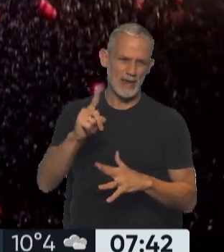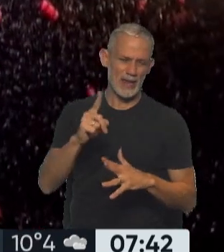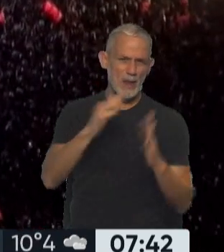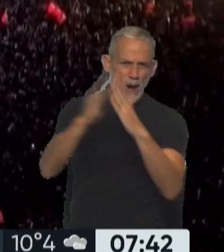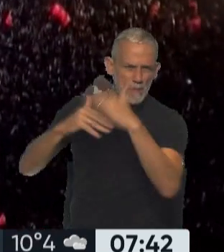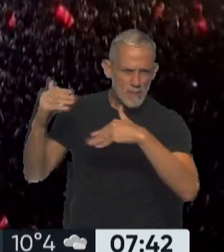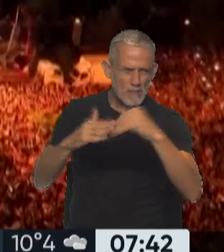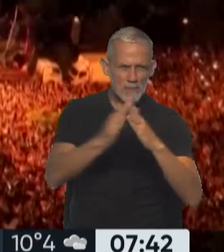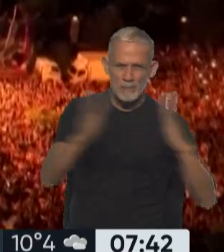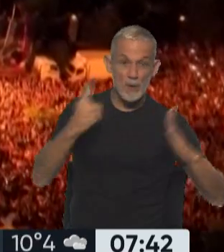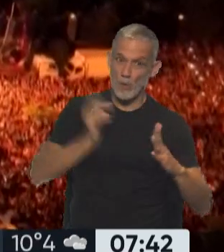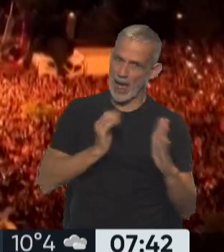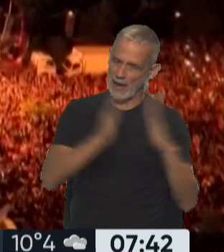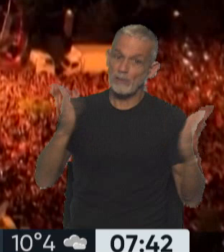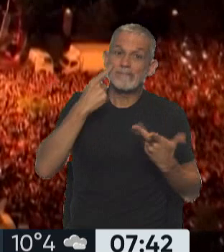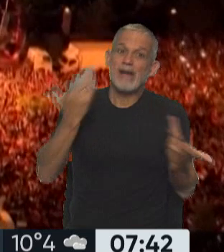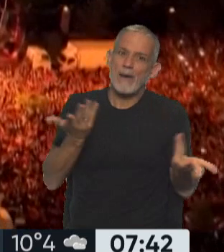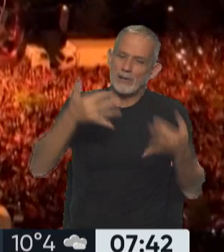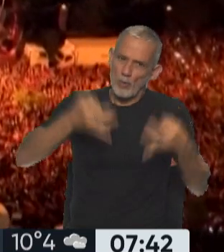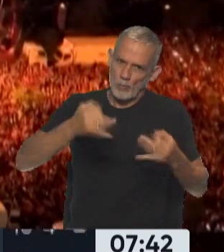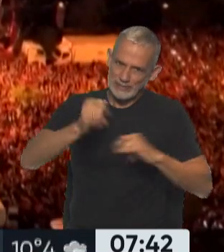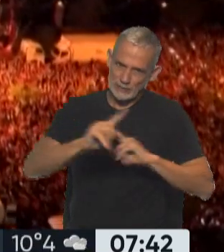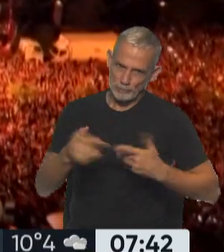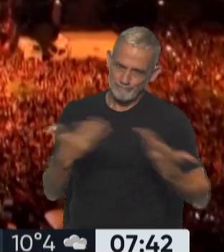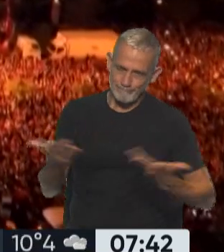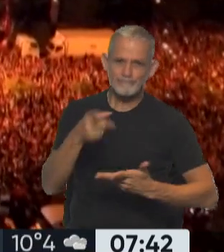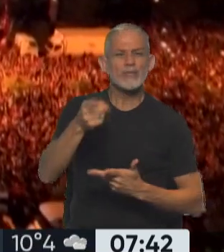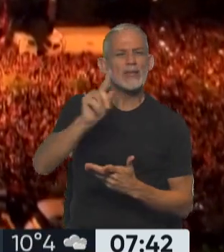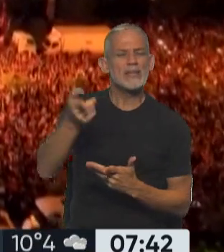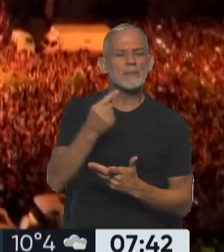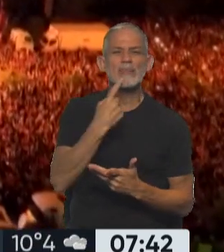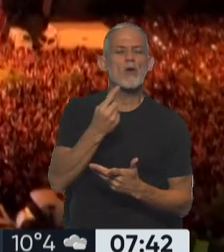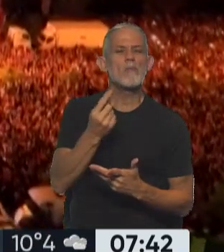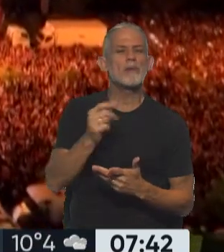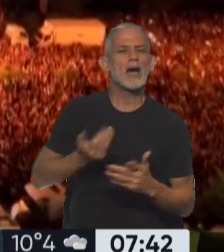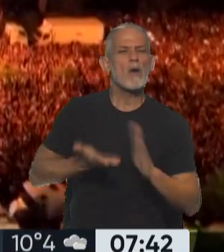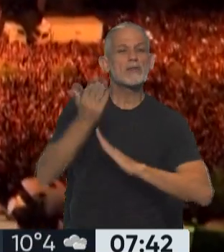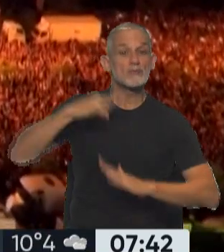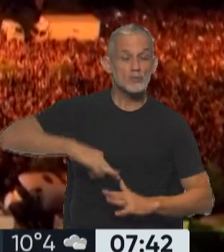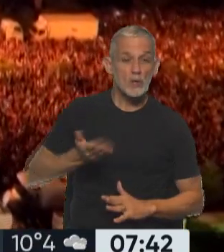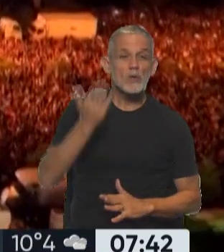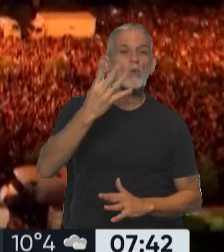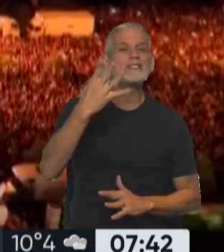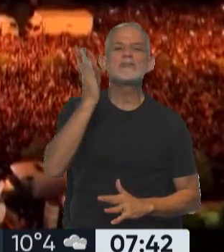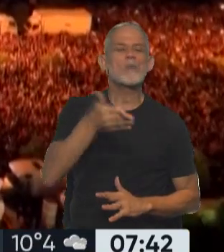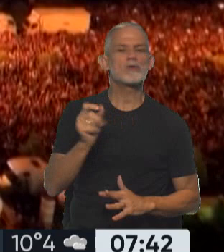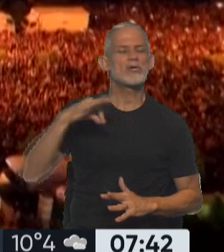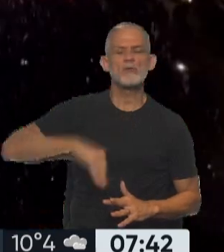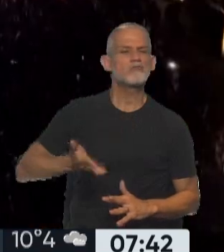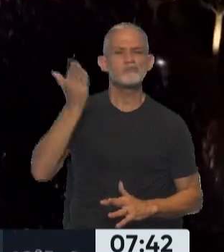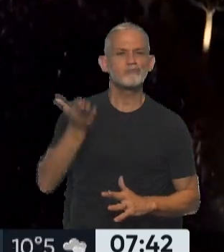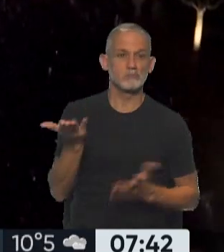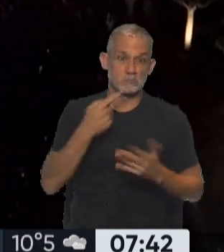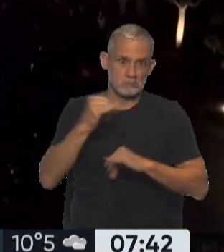Así que vamos a ver si lo cumple. También dijo que iba a aumentar el 45% de los salarios de los empleados estatales.